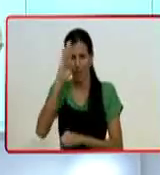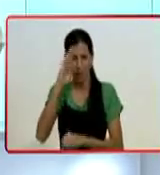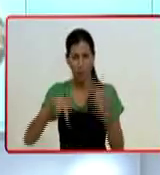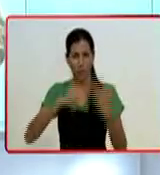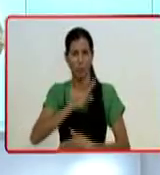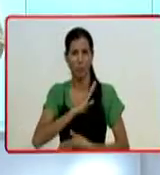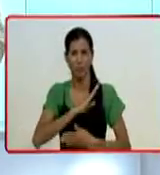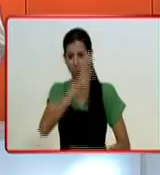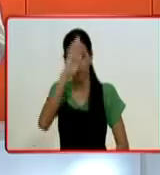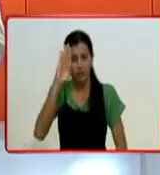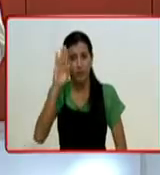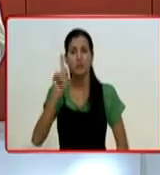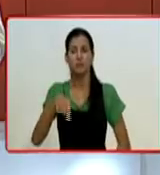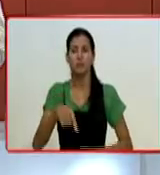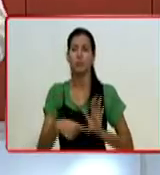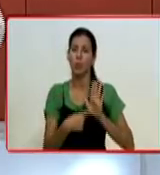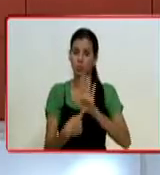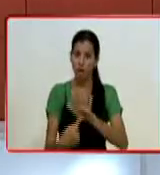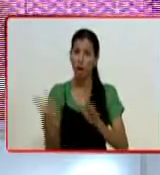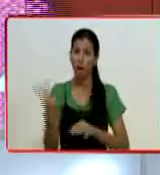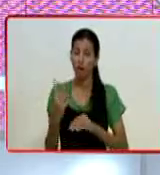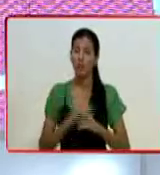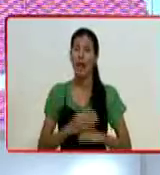Jorge Rodríguez y Diosdado Cabello.